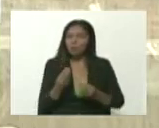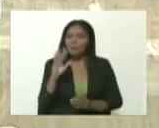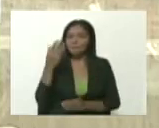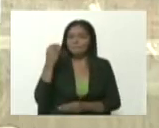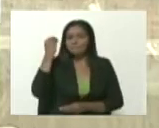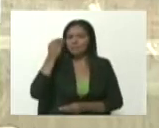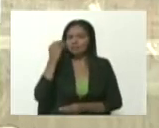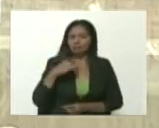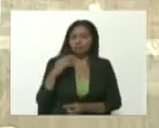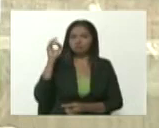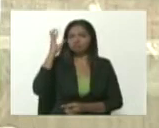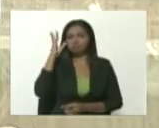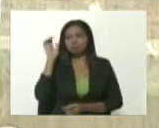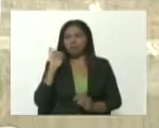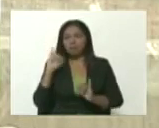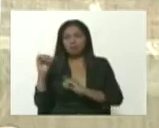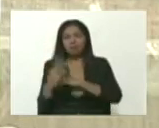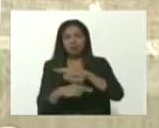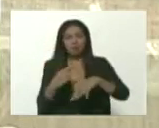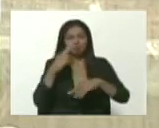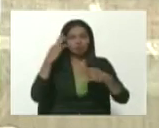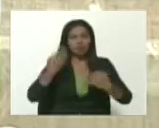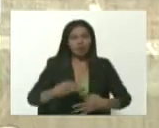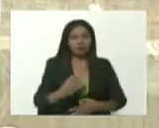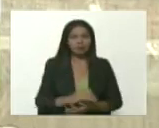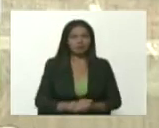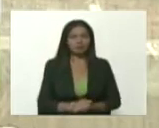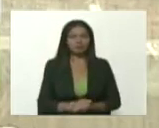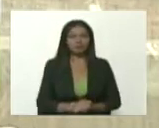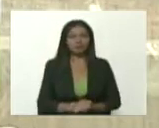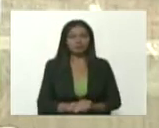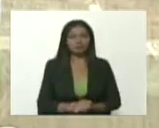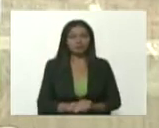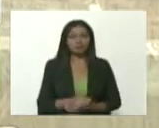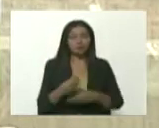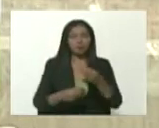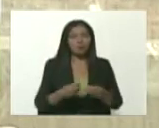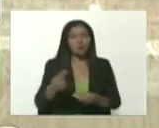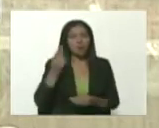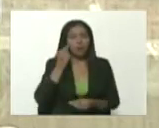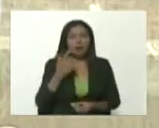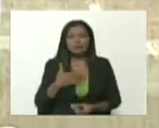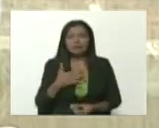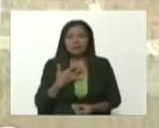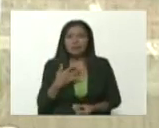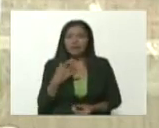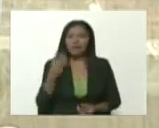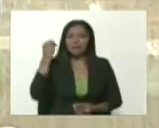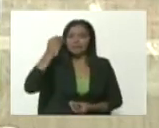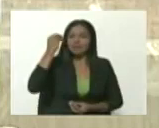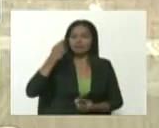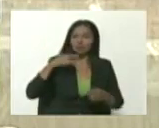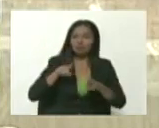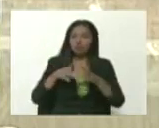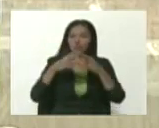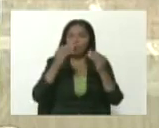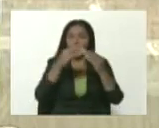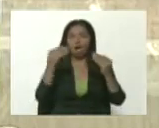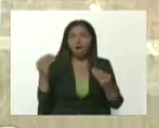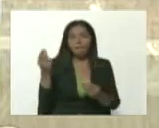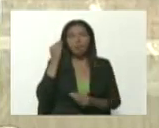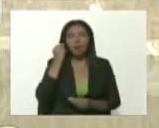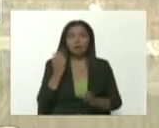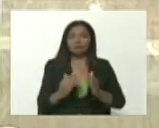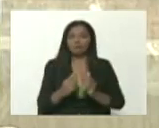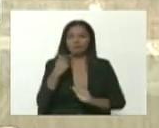parece, Silvia? Tú como revolucionaria, como mujer sensible, ¿qué te parece esto de que puras mujeres al frente